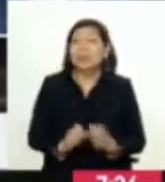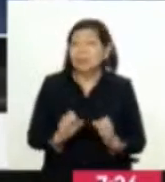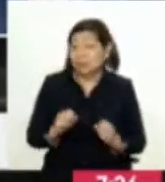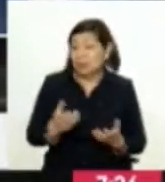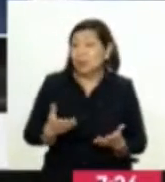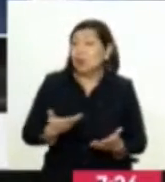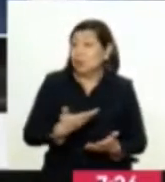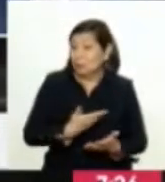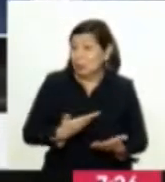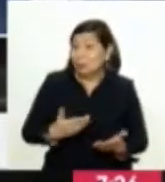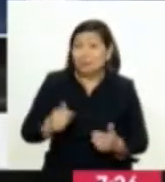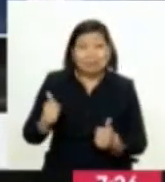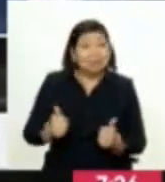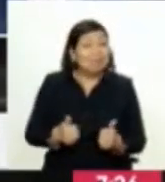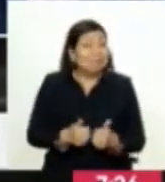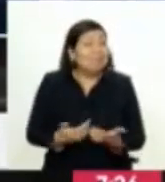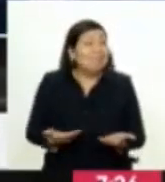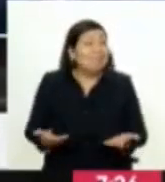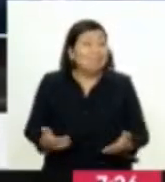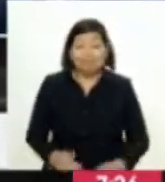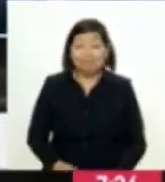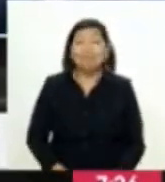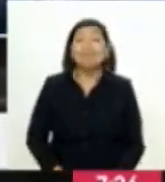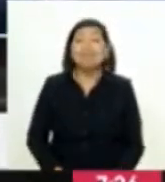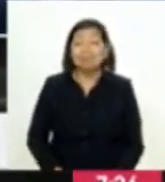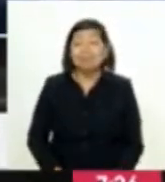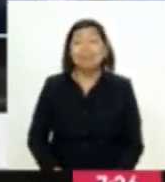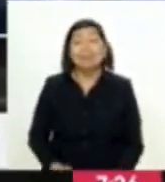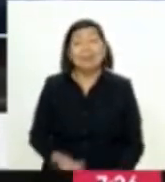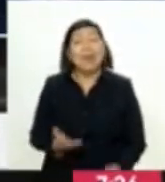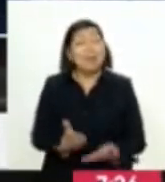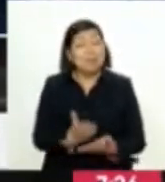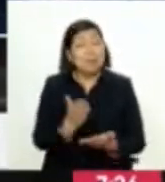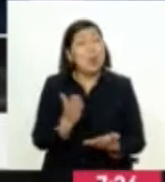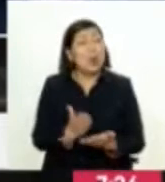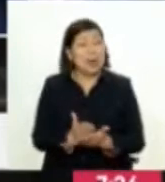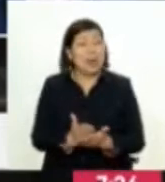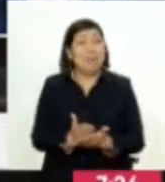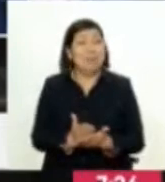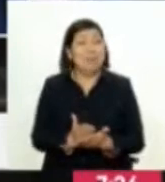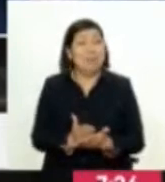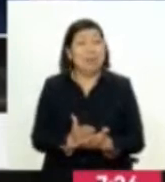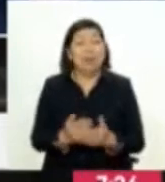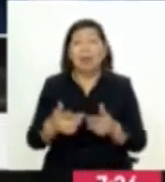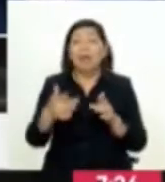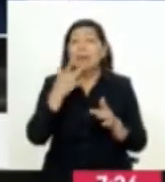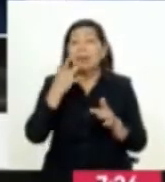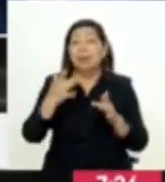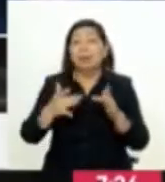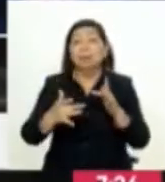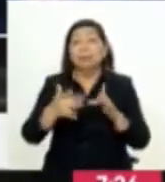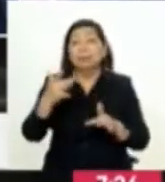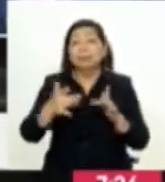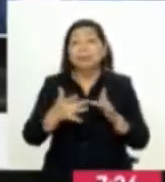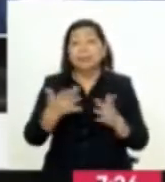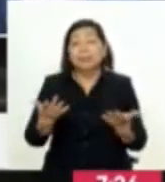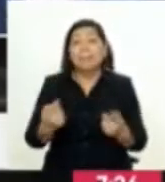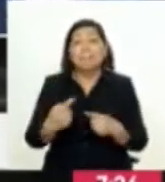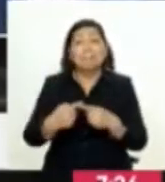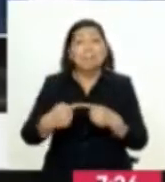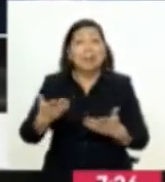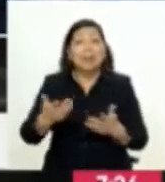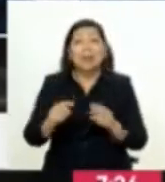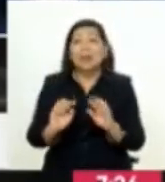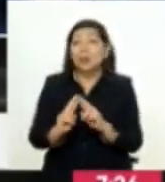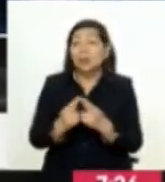se gobierna a espaldas de... Normalmente ocurre eso, ¿no? Hay una especie de desconexión, ¿no? Me eligen autoridad y me